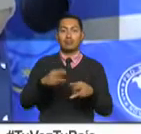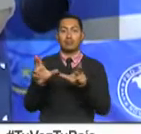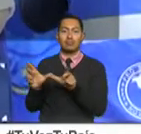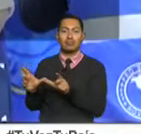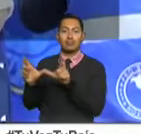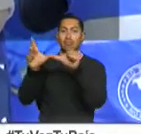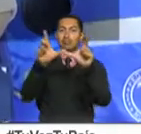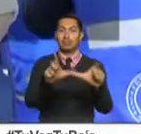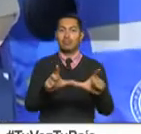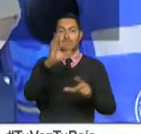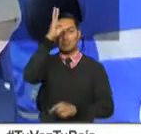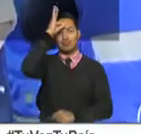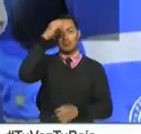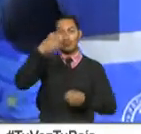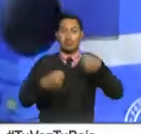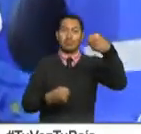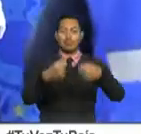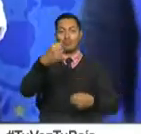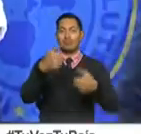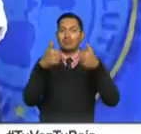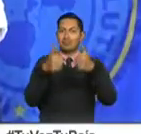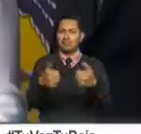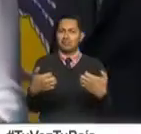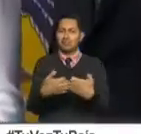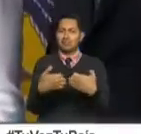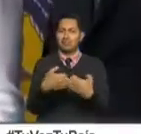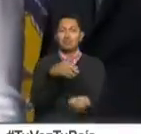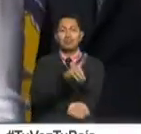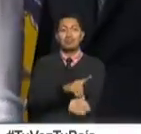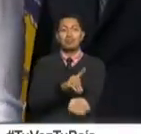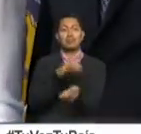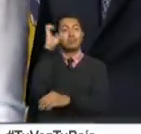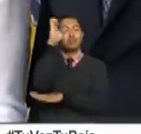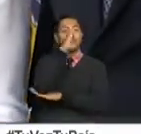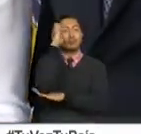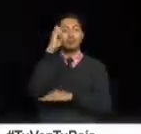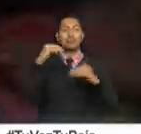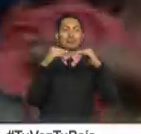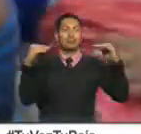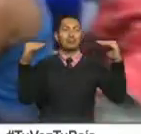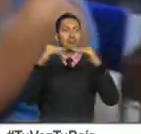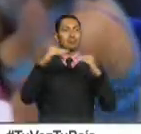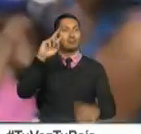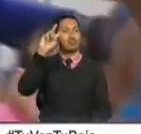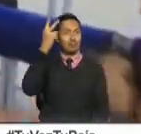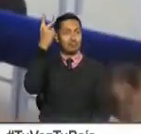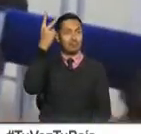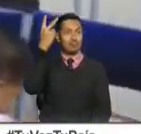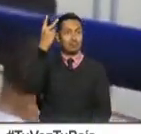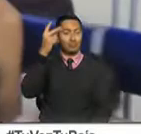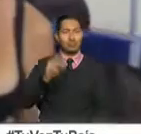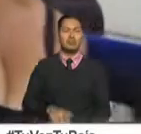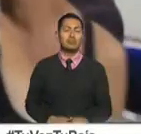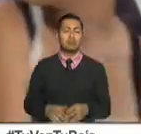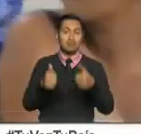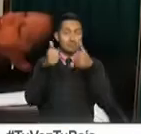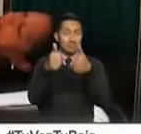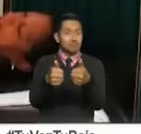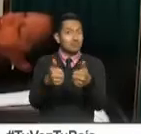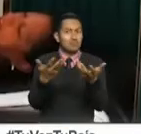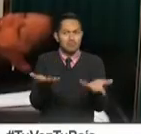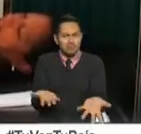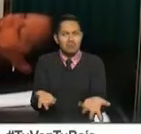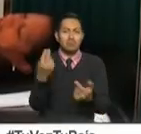certificación de sus hospitales móviles como equipos médicos de emergencia nivel 2. Esta categorización nos permite